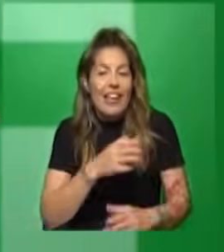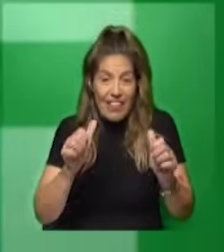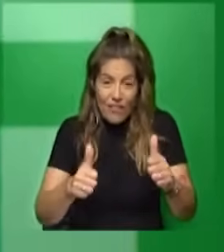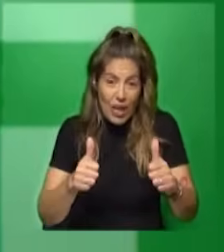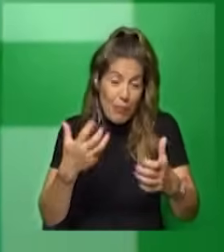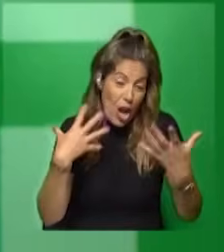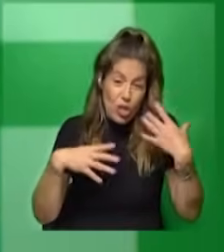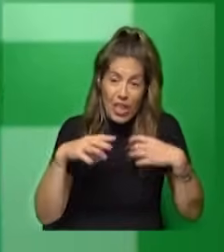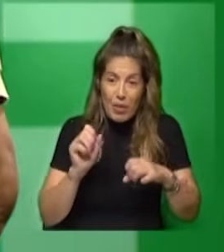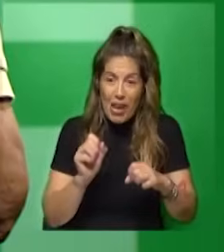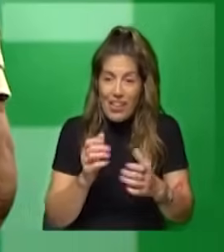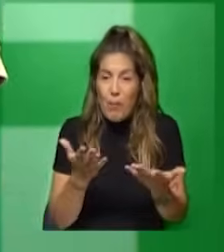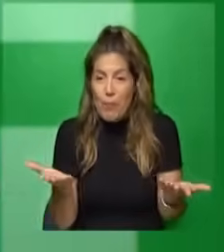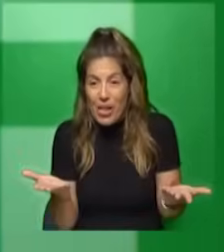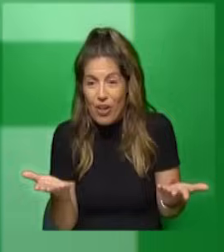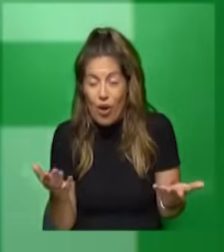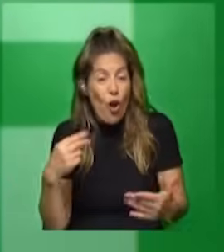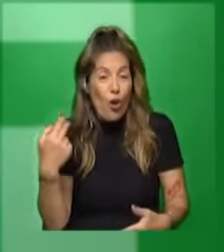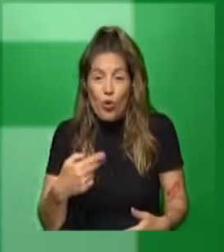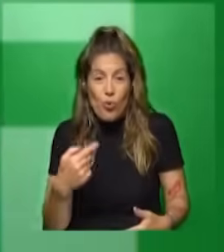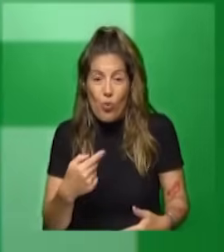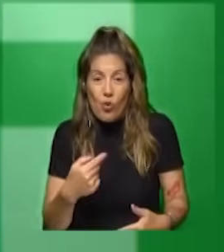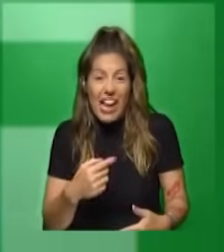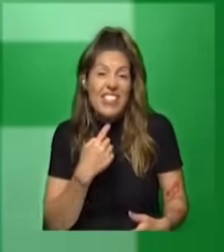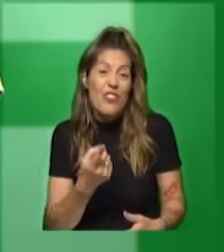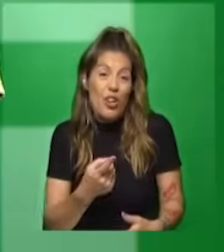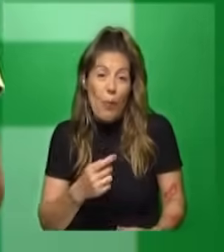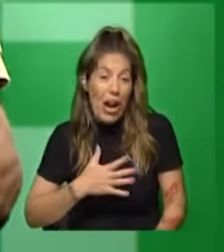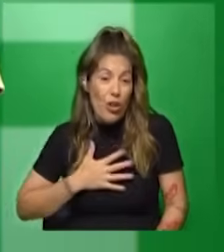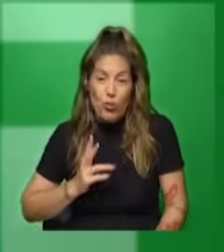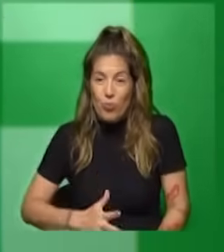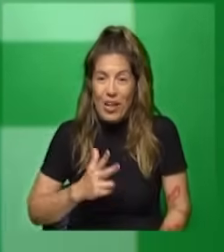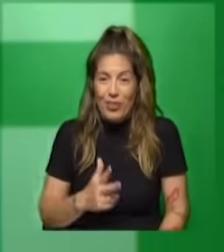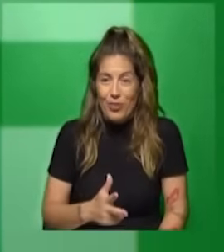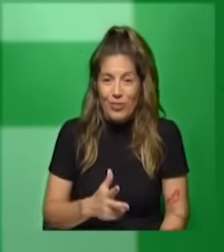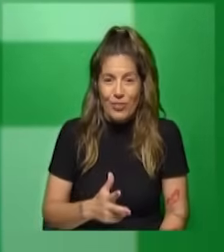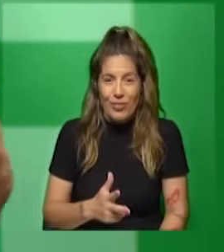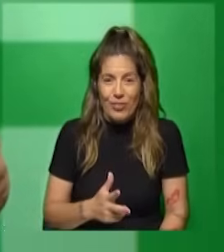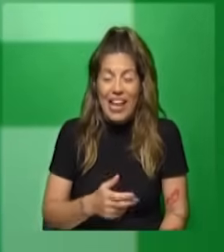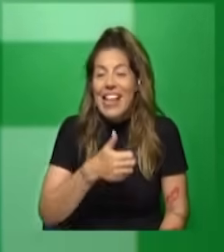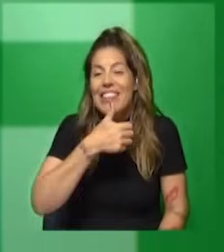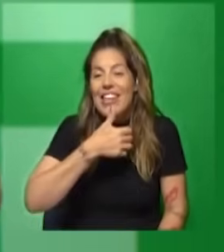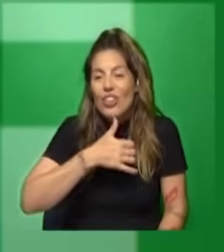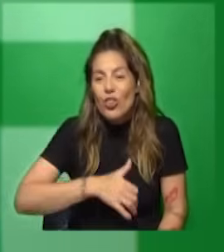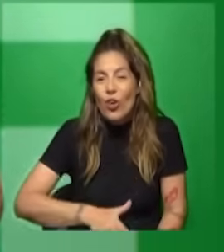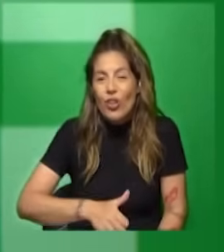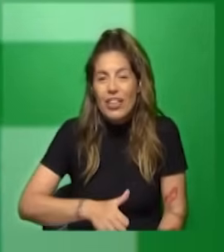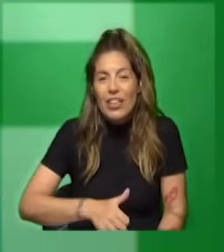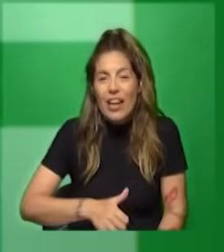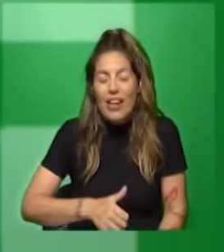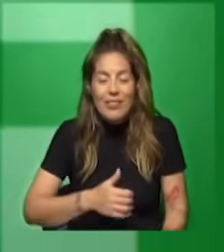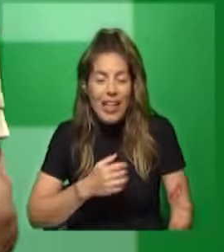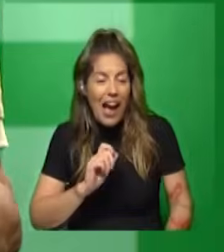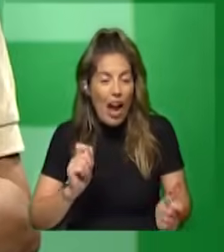animales, pero nunca marchó para los seres humanos. La historia se ha